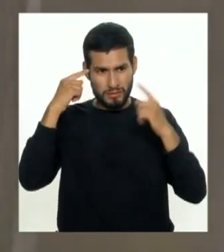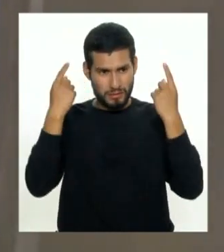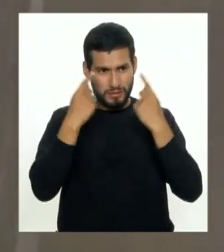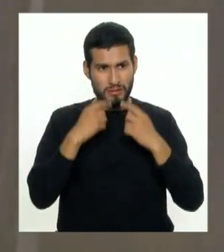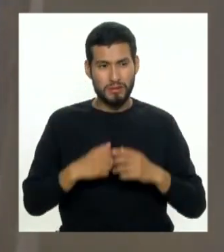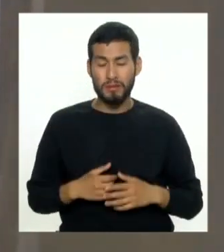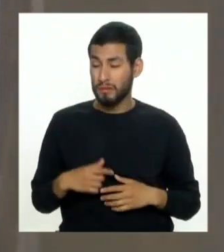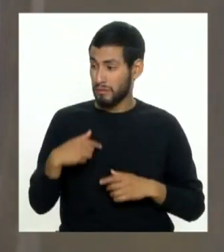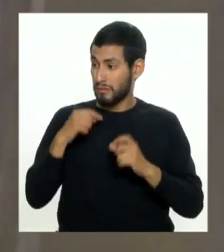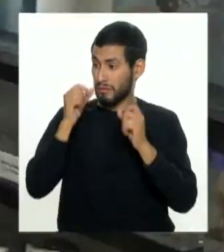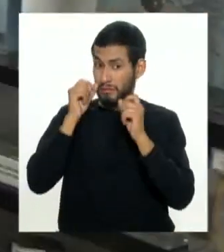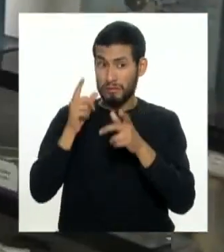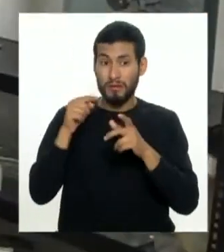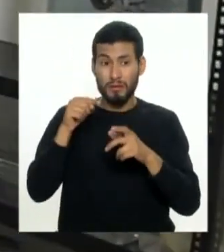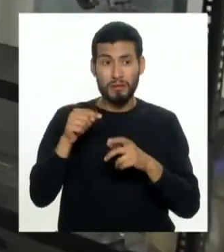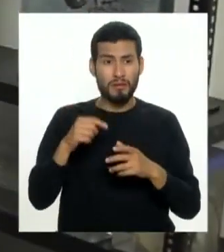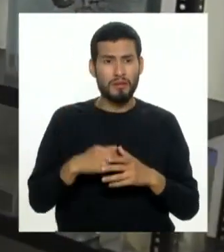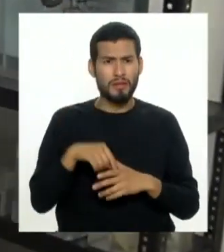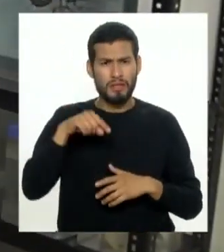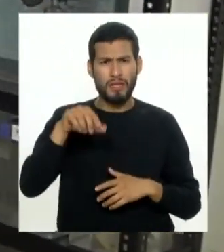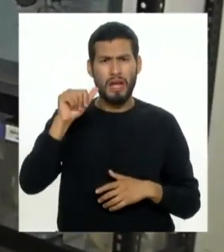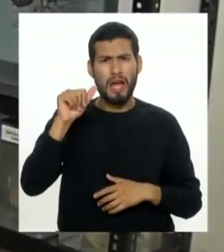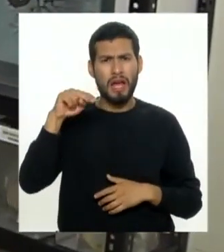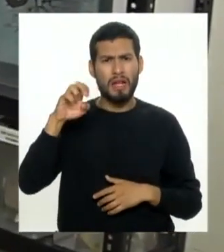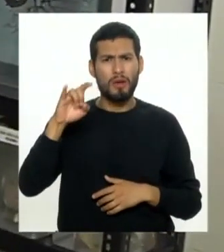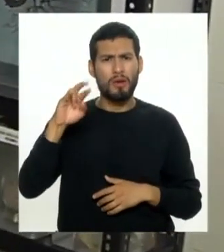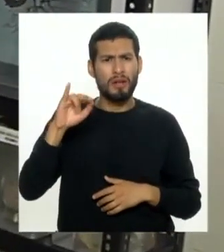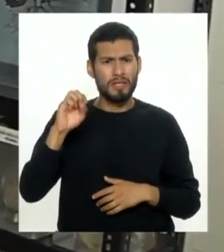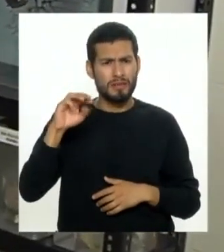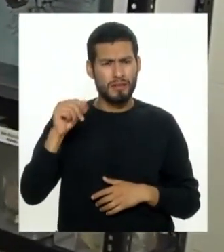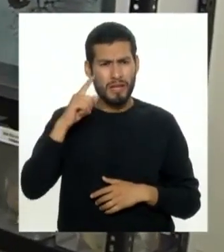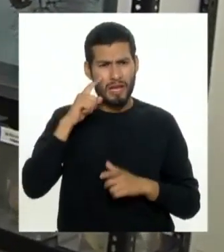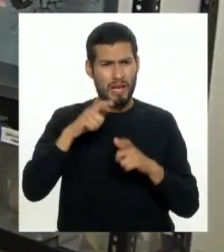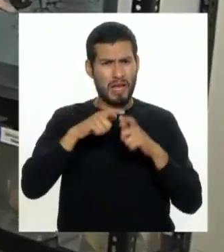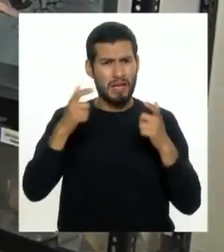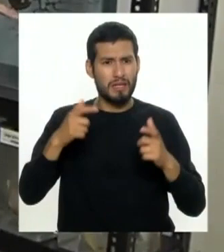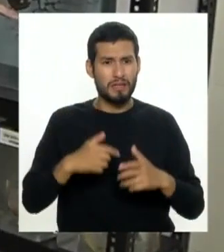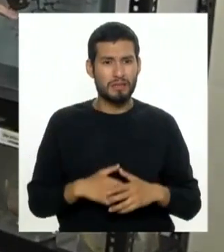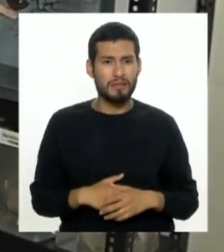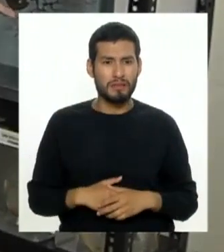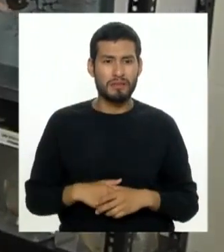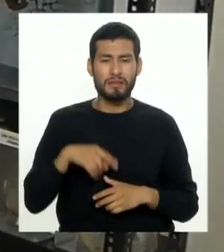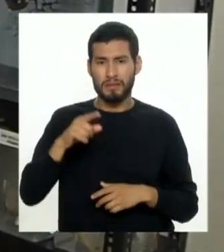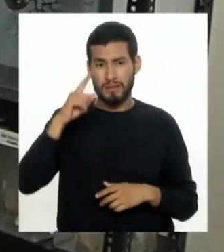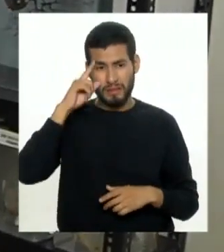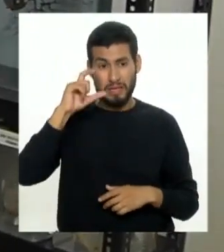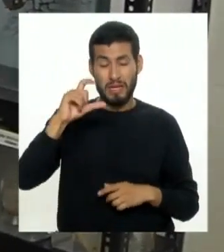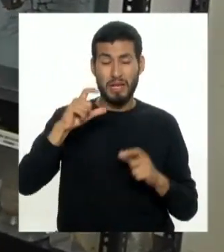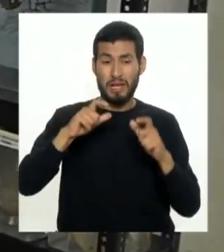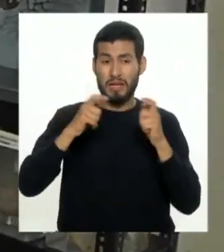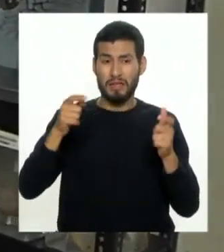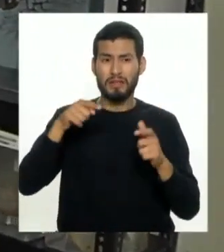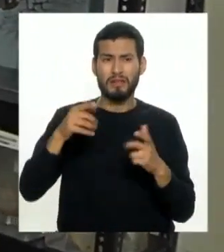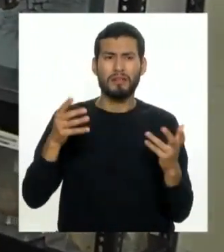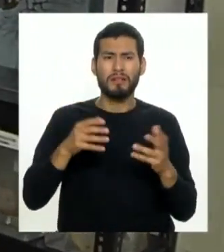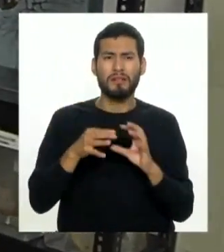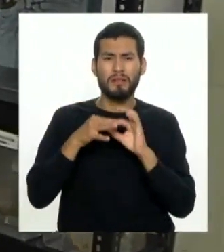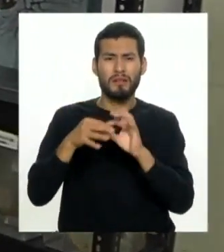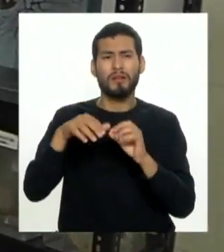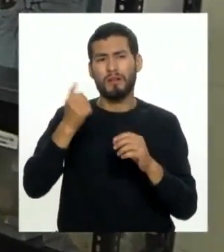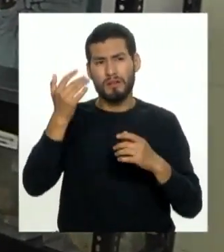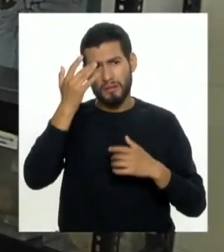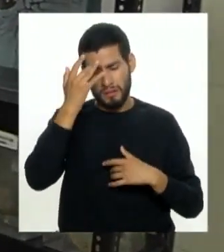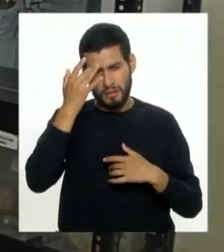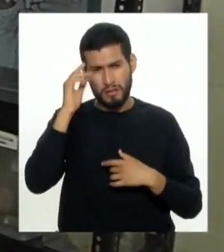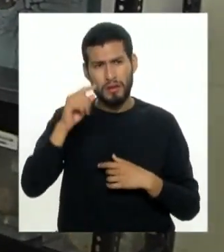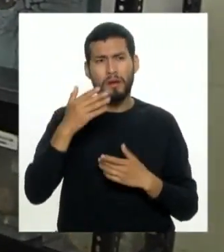lo que me ha llamado la atención también es este aneurisma cerebral gigante. Enorme, enorme, y además está asociado a otra patología,